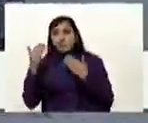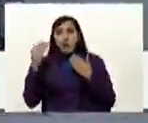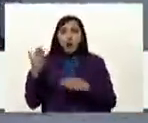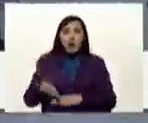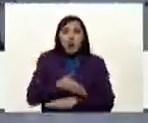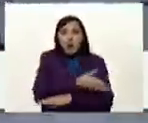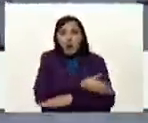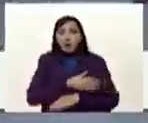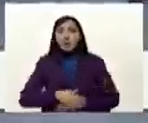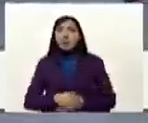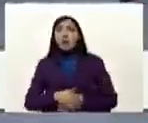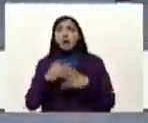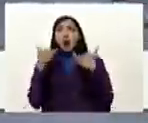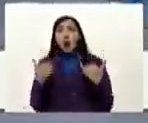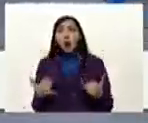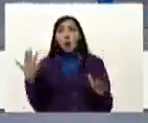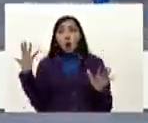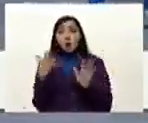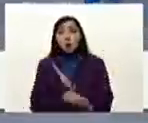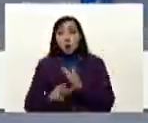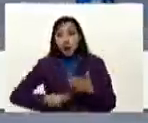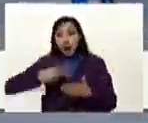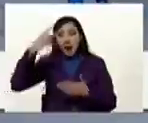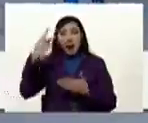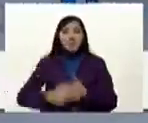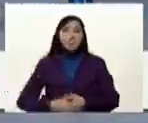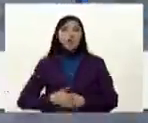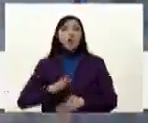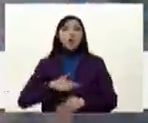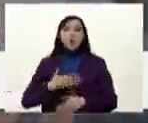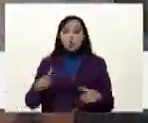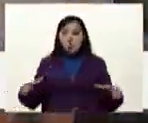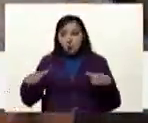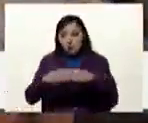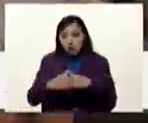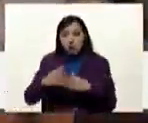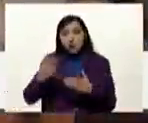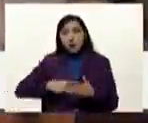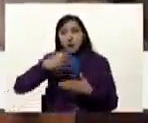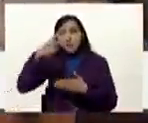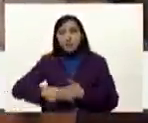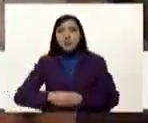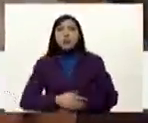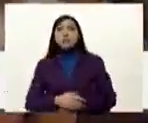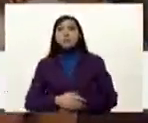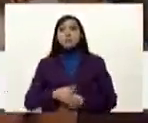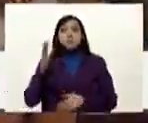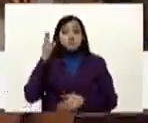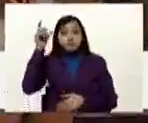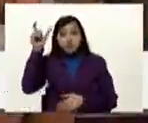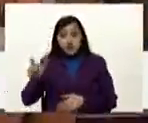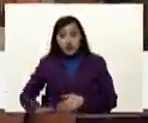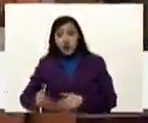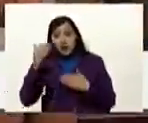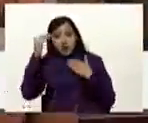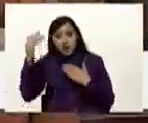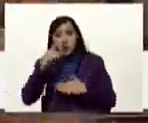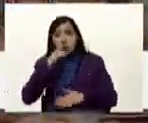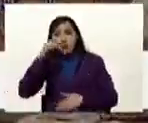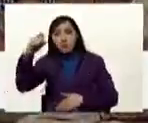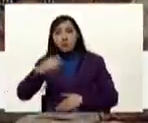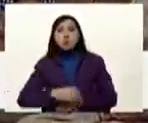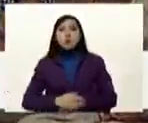y está aquí, bueno, a través del plan Juntos Todo Es Posible, vamos a hacerlo. Pero aquí está María, quien quiere saludarlo, nuestra